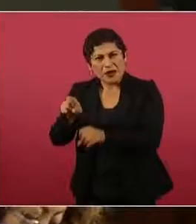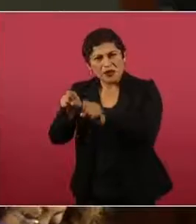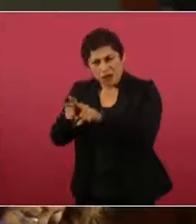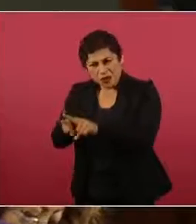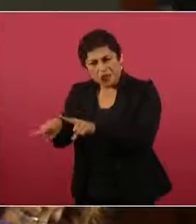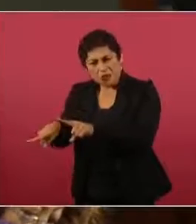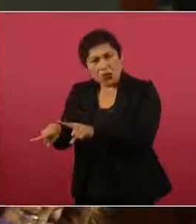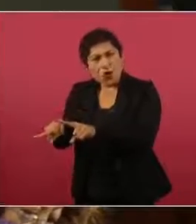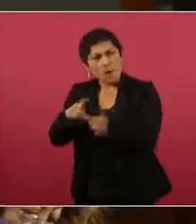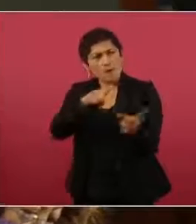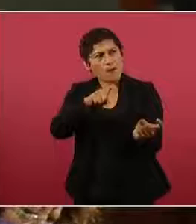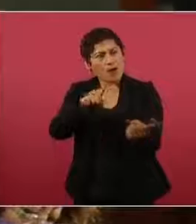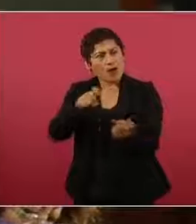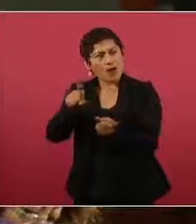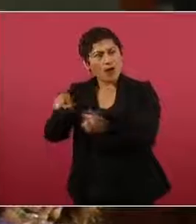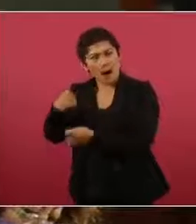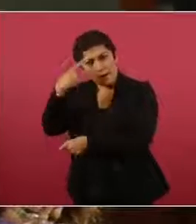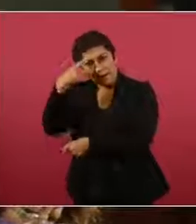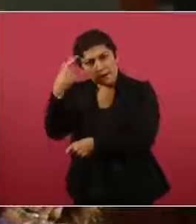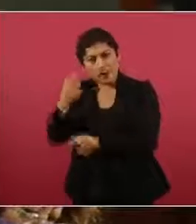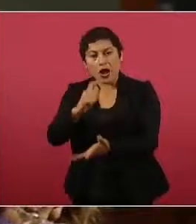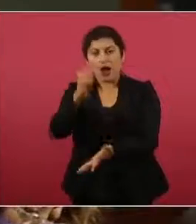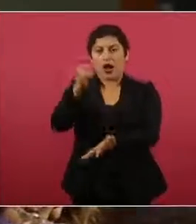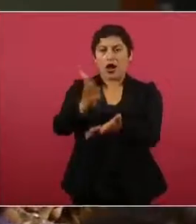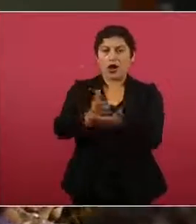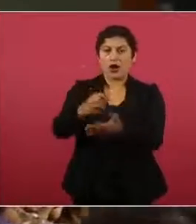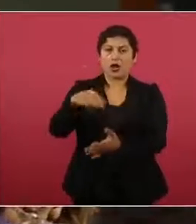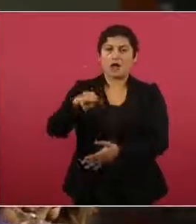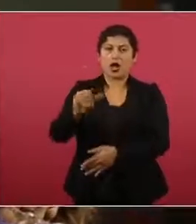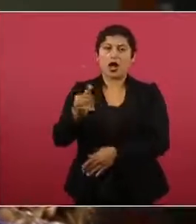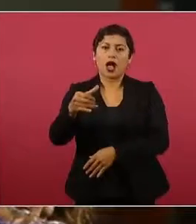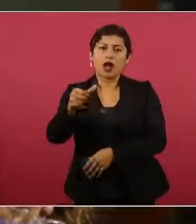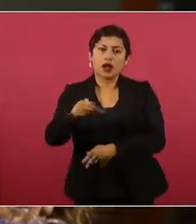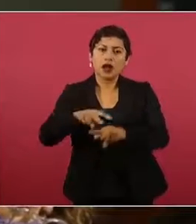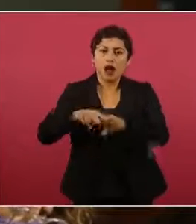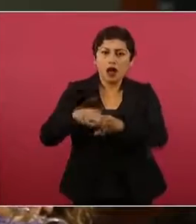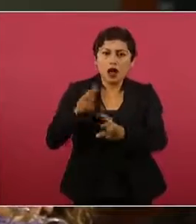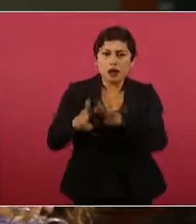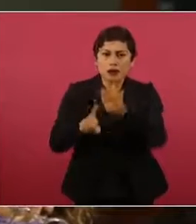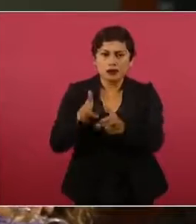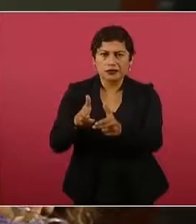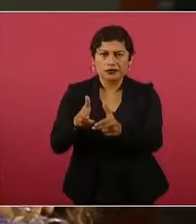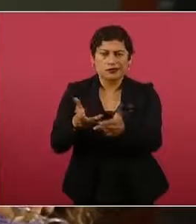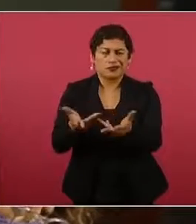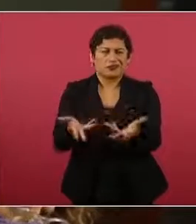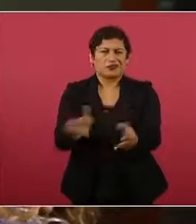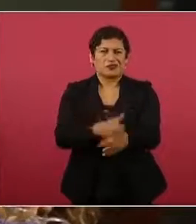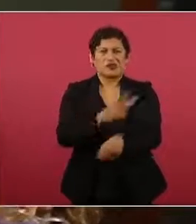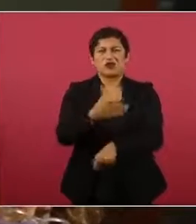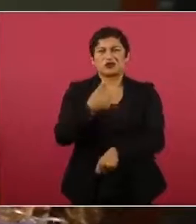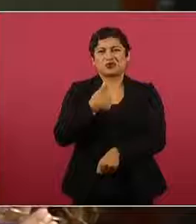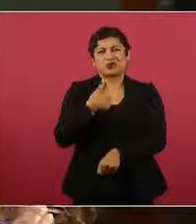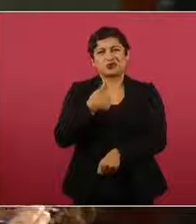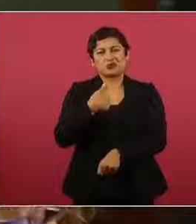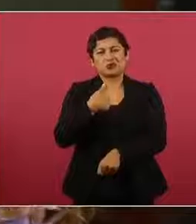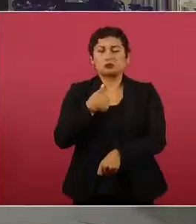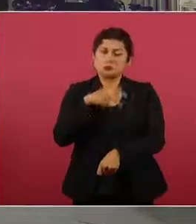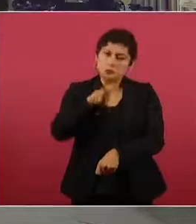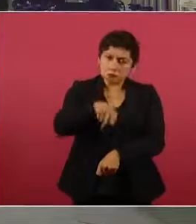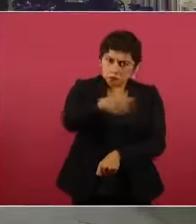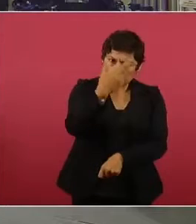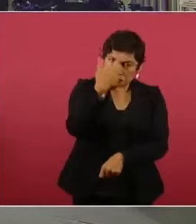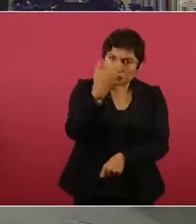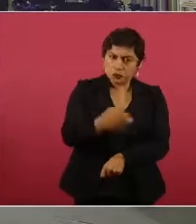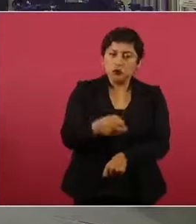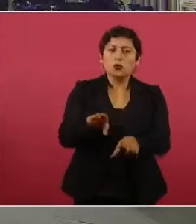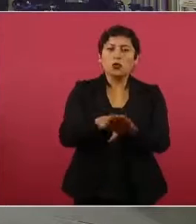que, como usted dice, manejar mejor los recursos para el Tren Maya es